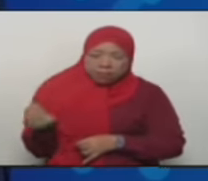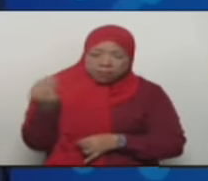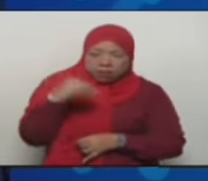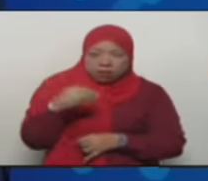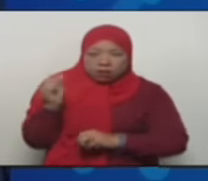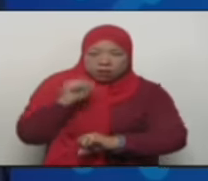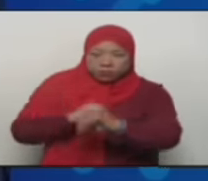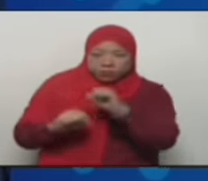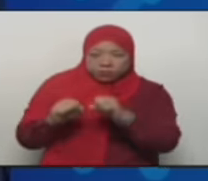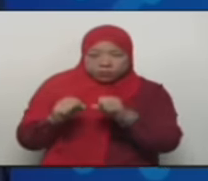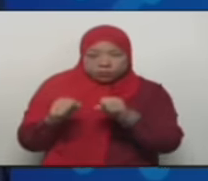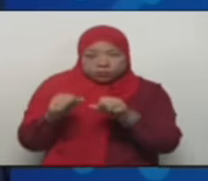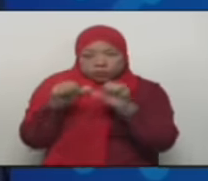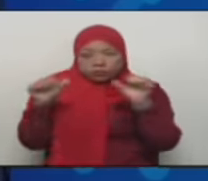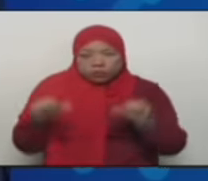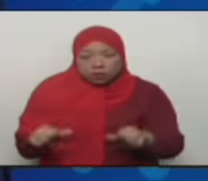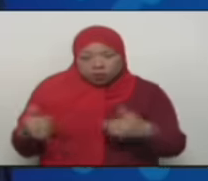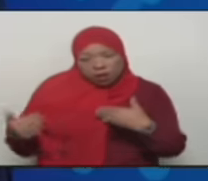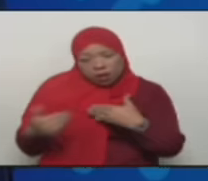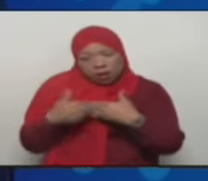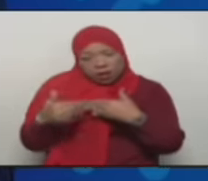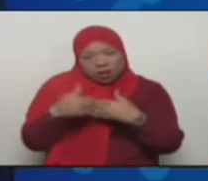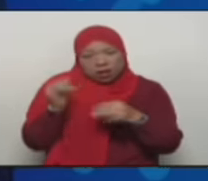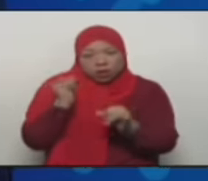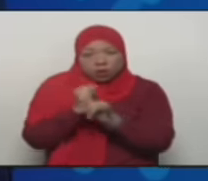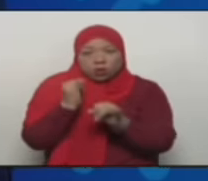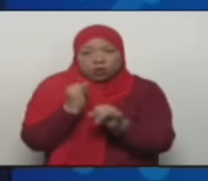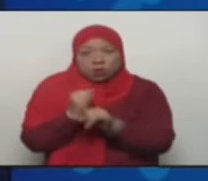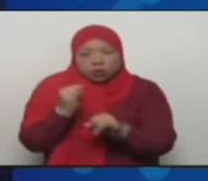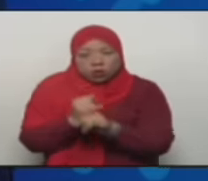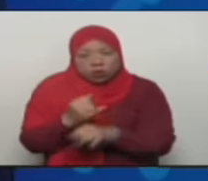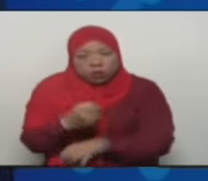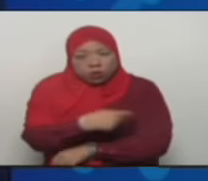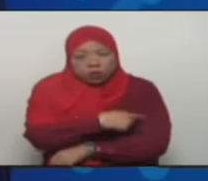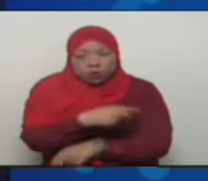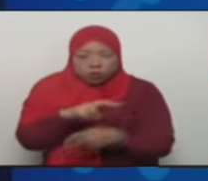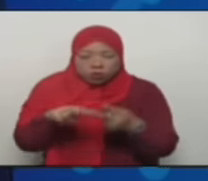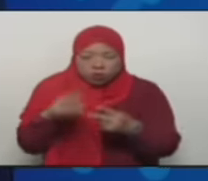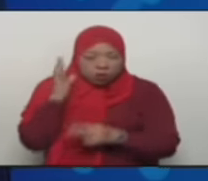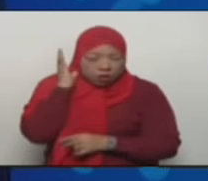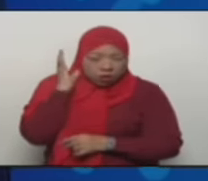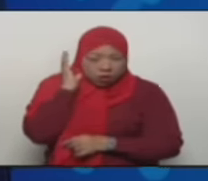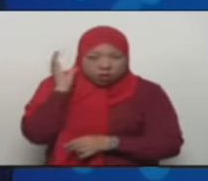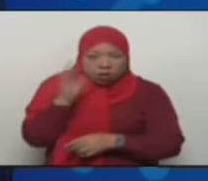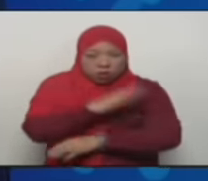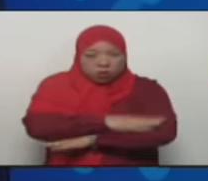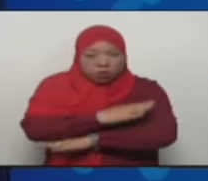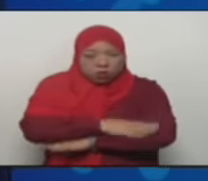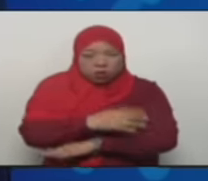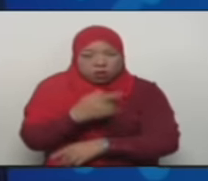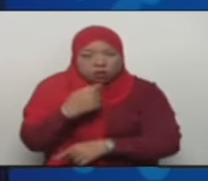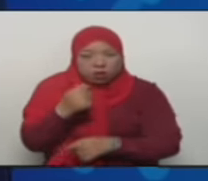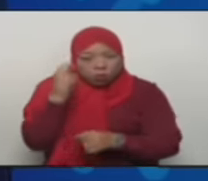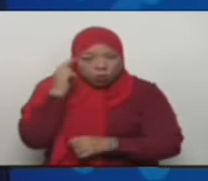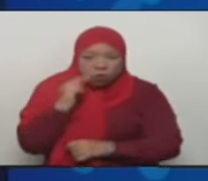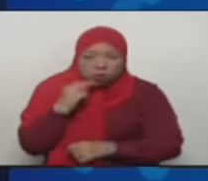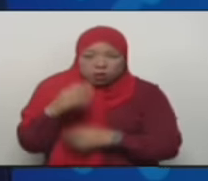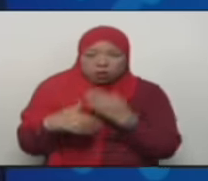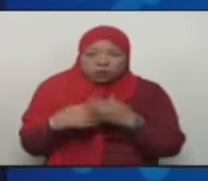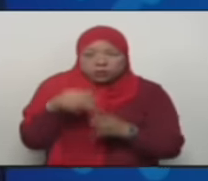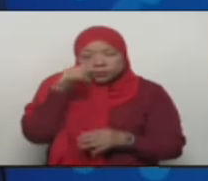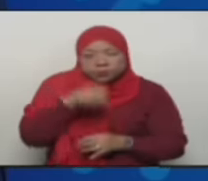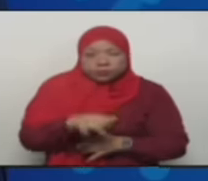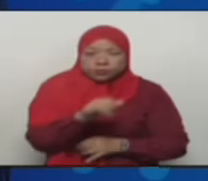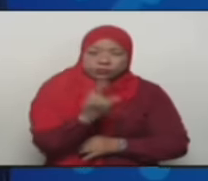contra estos virus de la guerra cibernética. Y la vacuna mayor es la conciencia, la moral y el bolivarianismo del pueblo